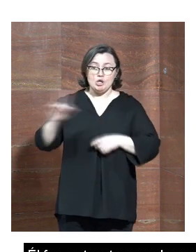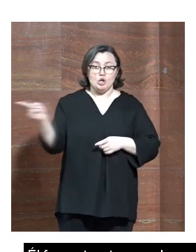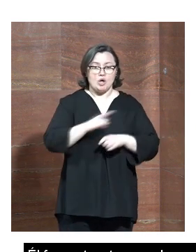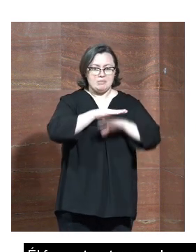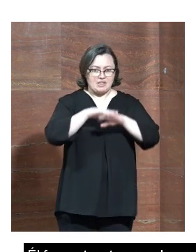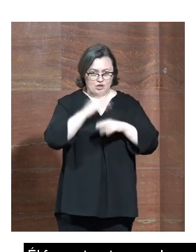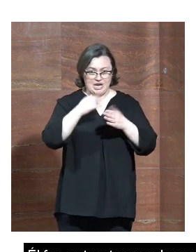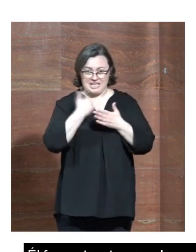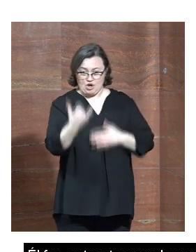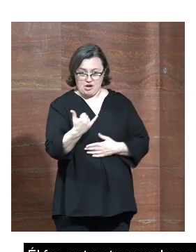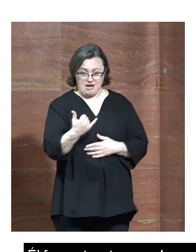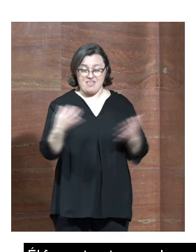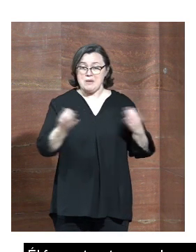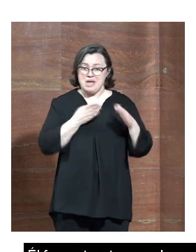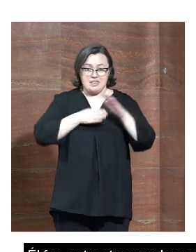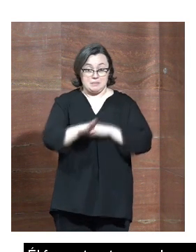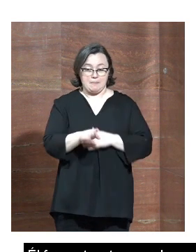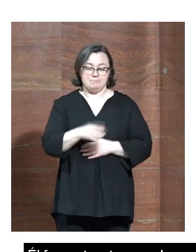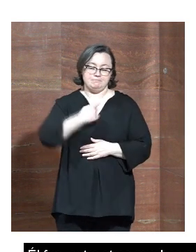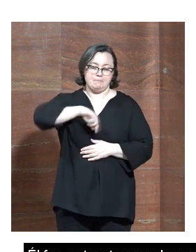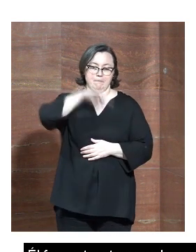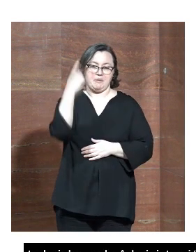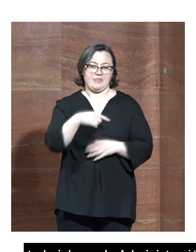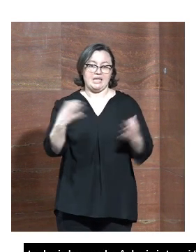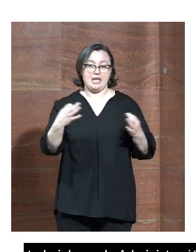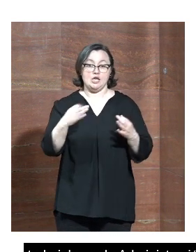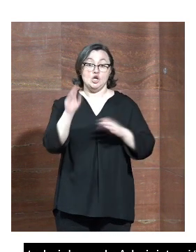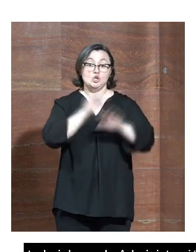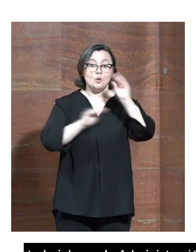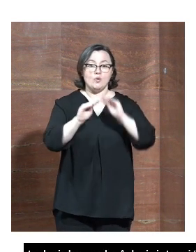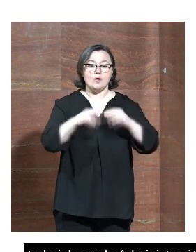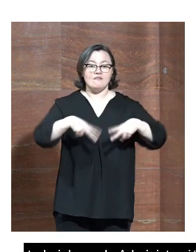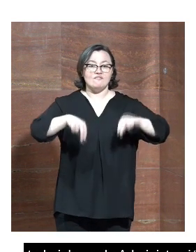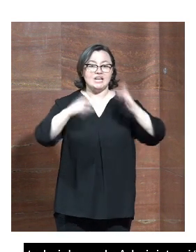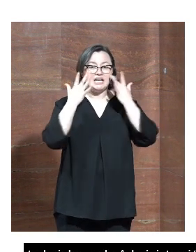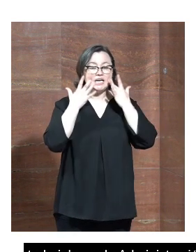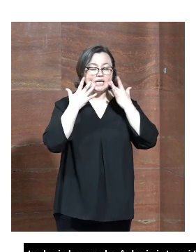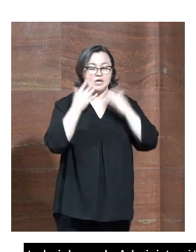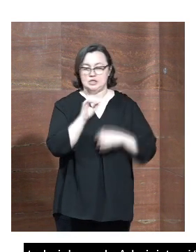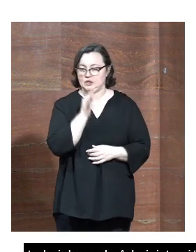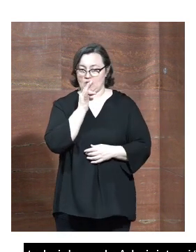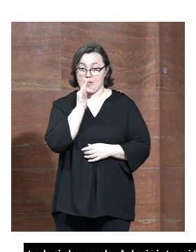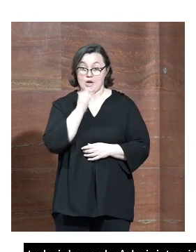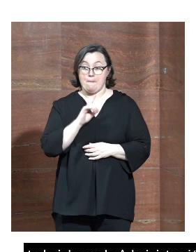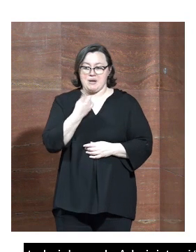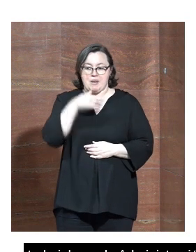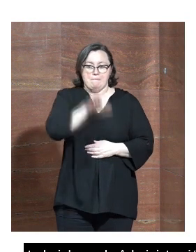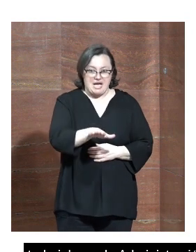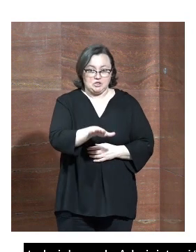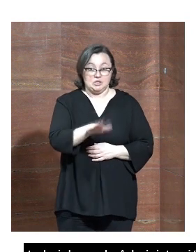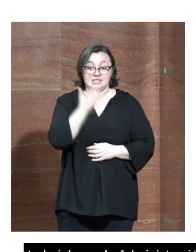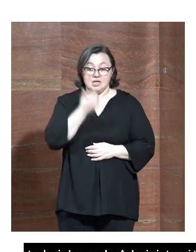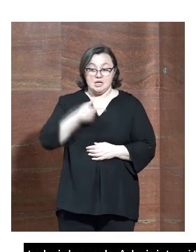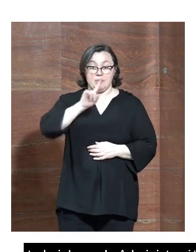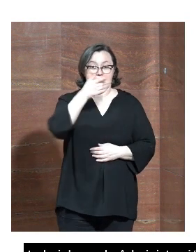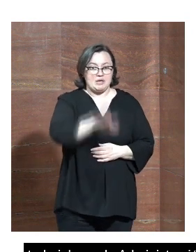la administración electrónica, que sabemos que no está solucionado del todo, pero bueno, él empezó, y si nadie empieza, pues nunca se